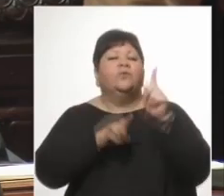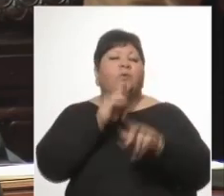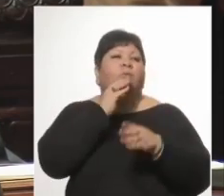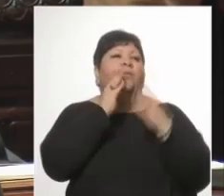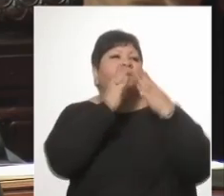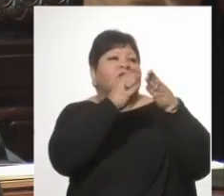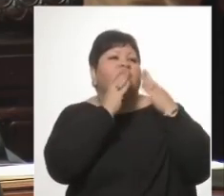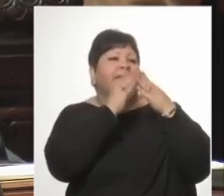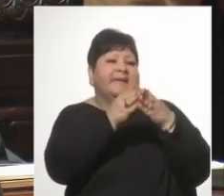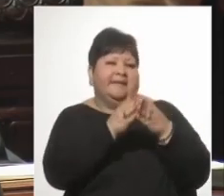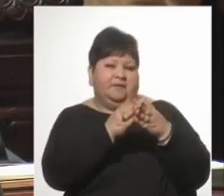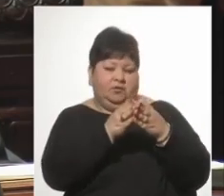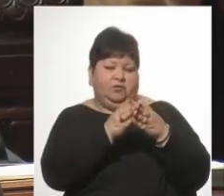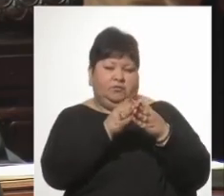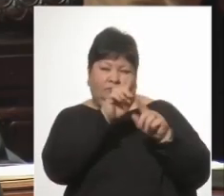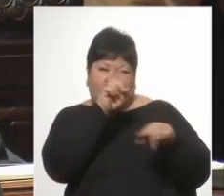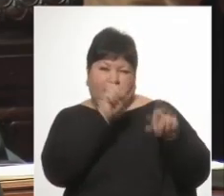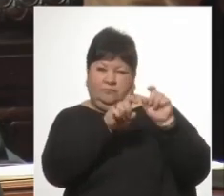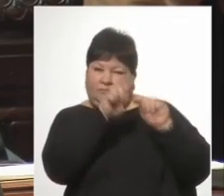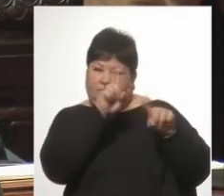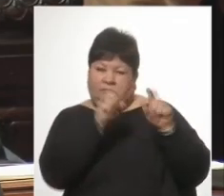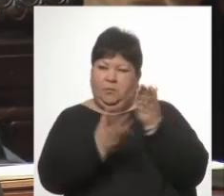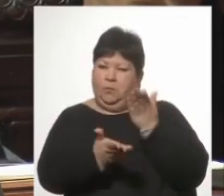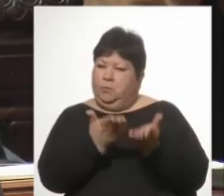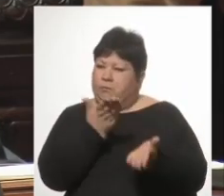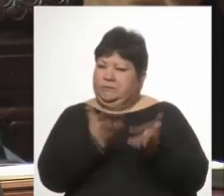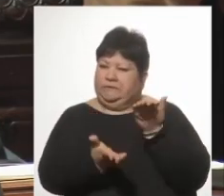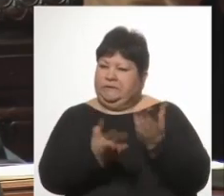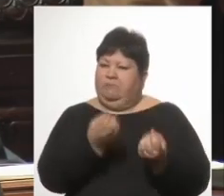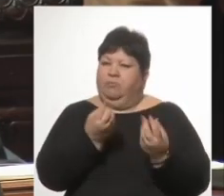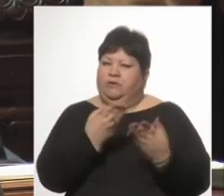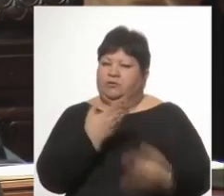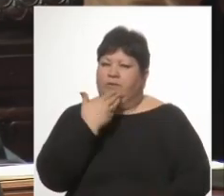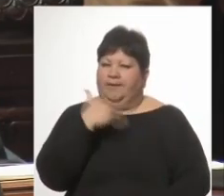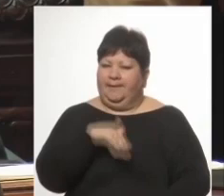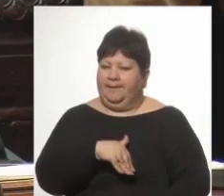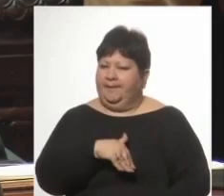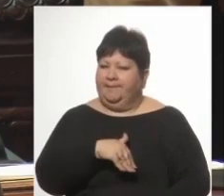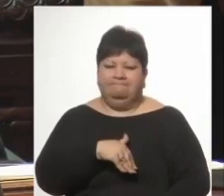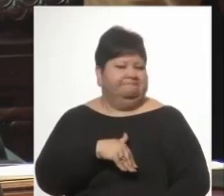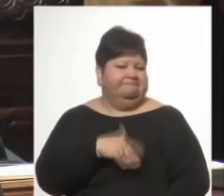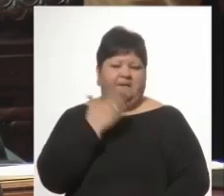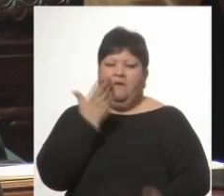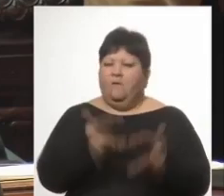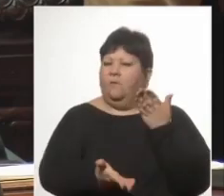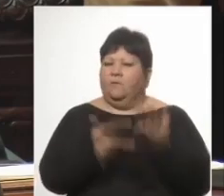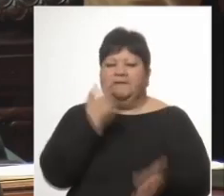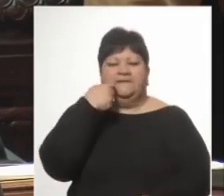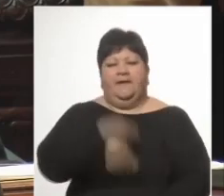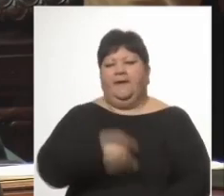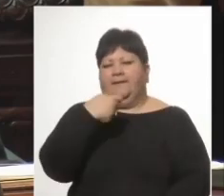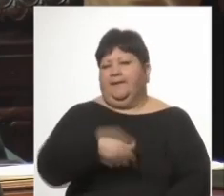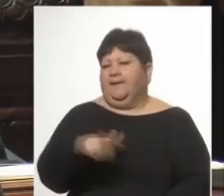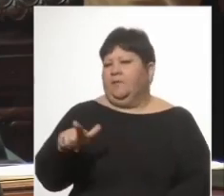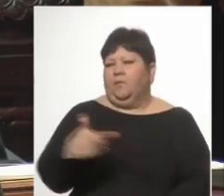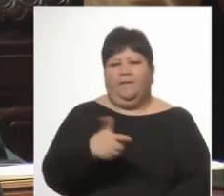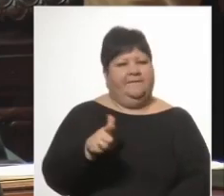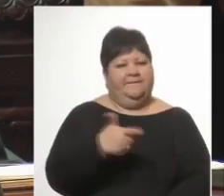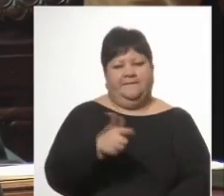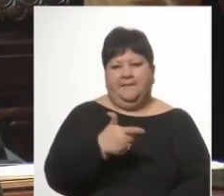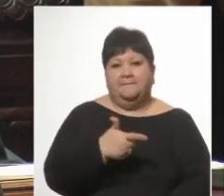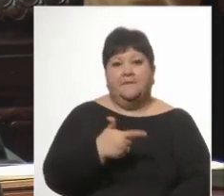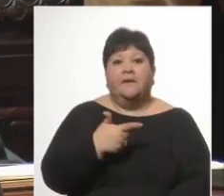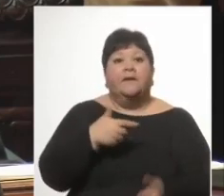justicia, diciendo que a mi entender la justicia no había dado las debidas garantías, y